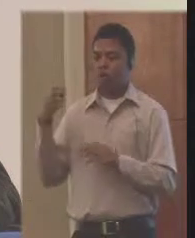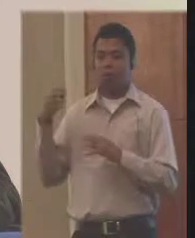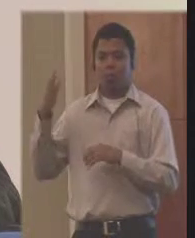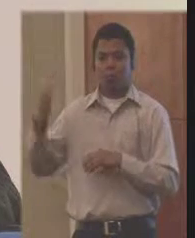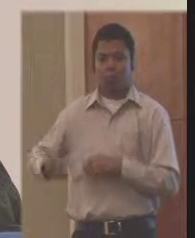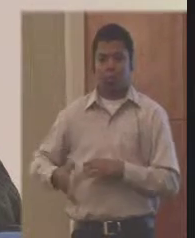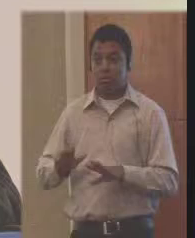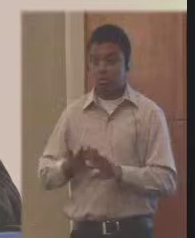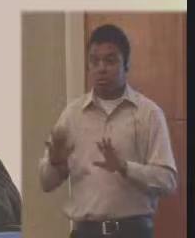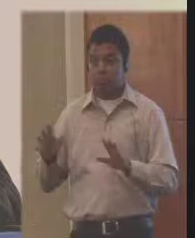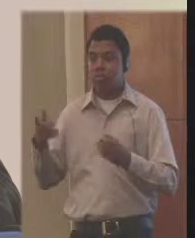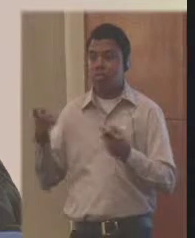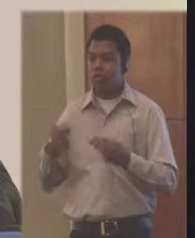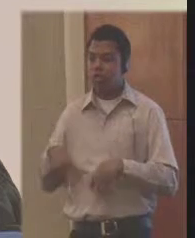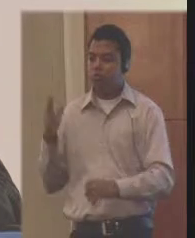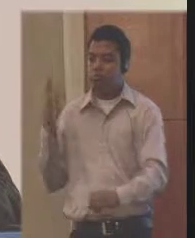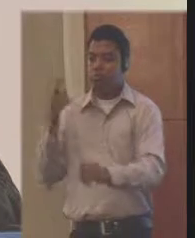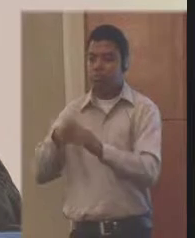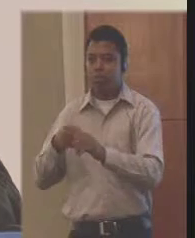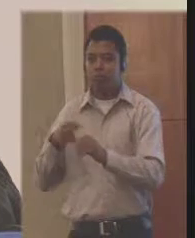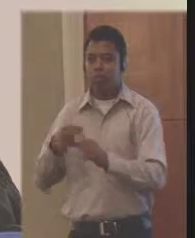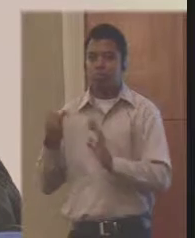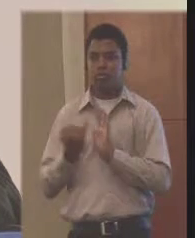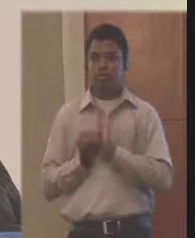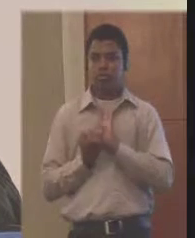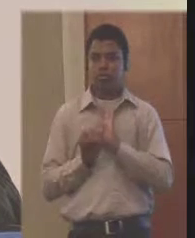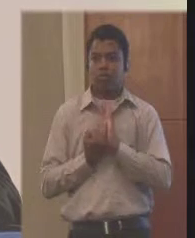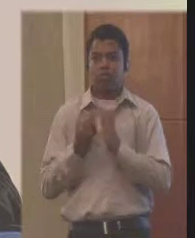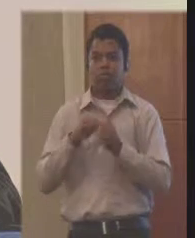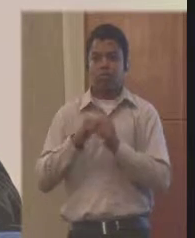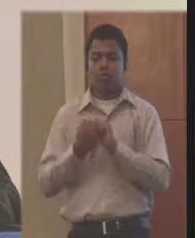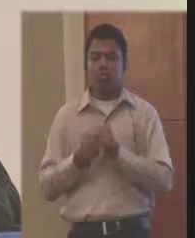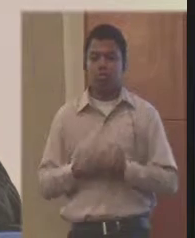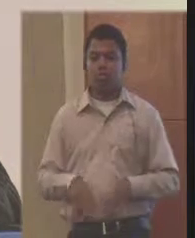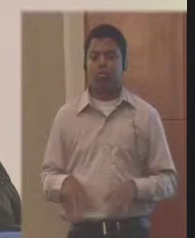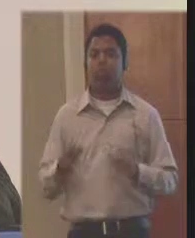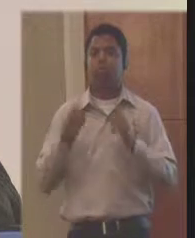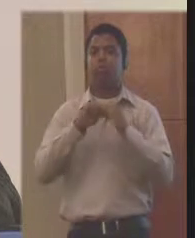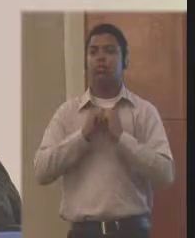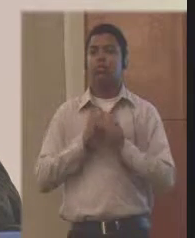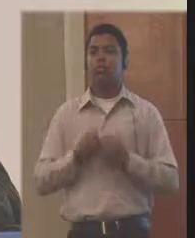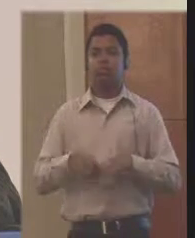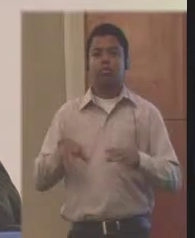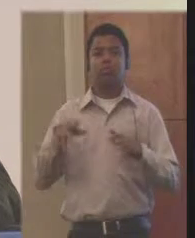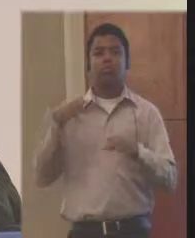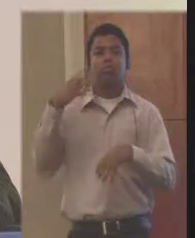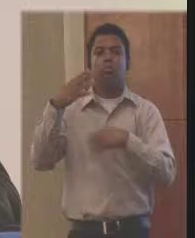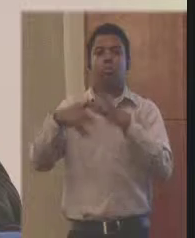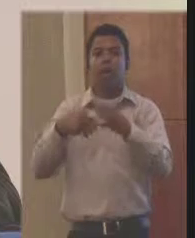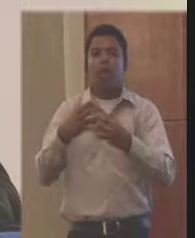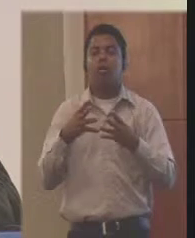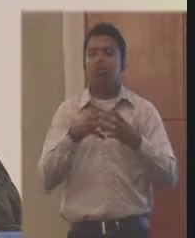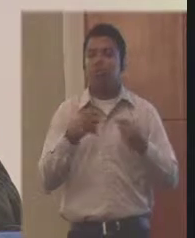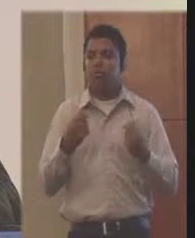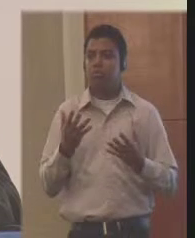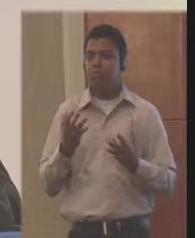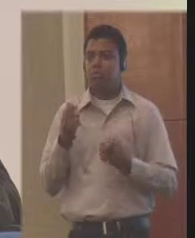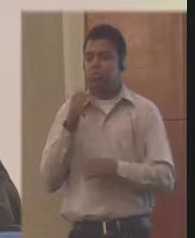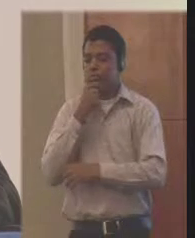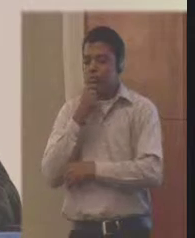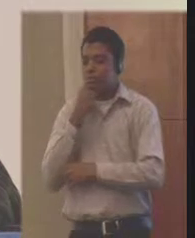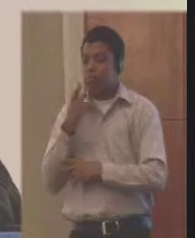la identificación de problemas en la búsqueda de soluciones de ellos. No excluyo que de vez en